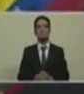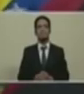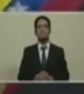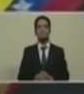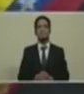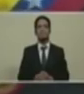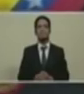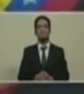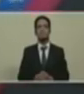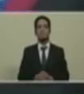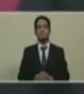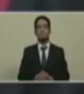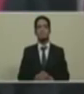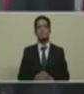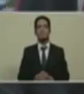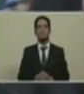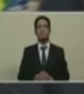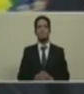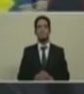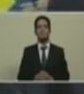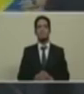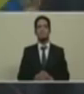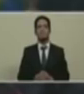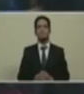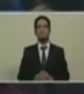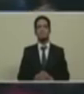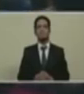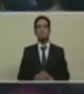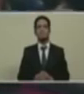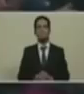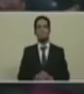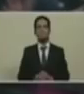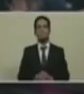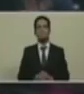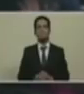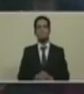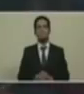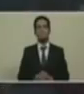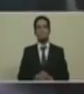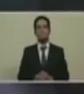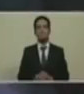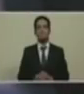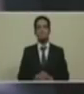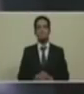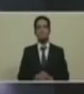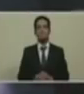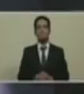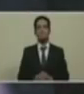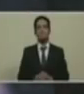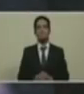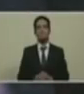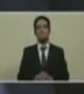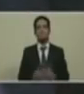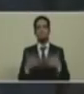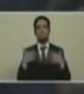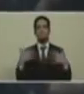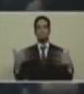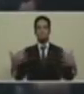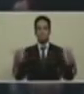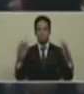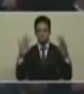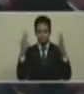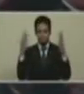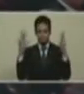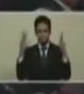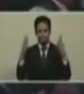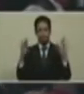internacional desconoce el nuevo mandato de Nicolás Maduro, mientras que él asume un nuevo periodo presidencial comprometido, según dijo, a impulsar los